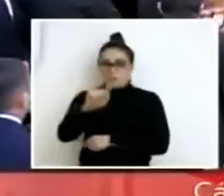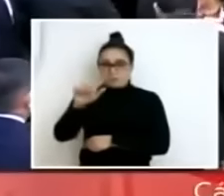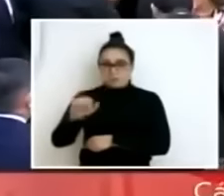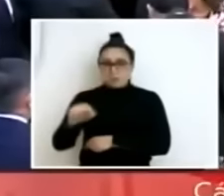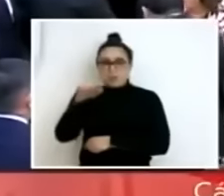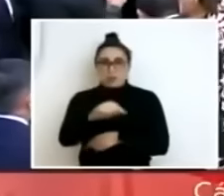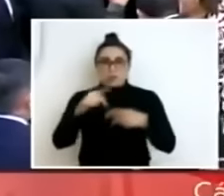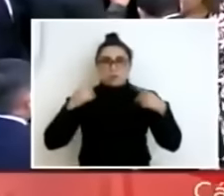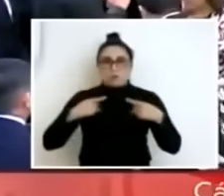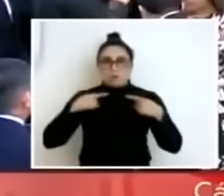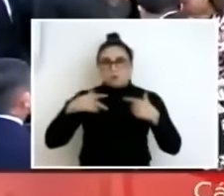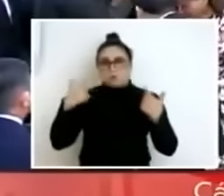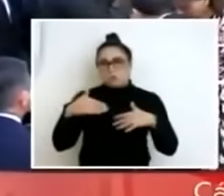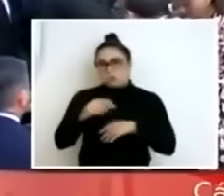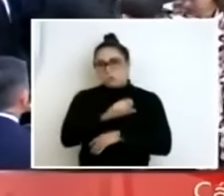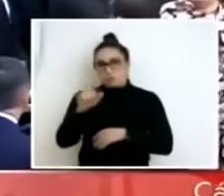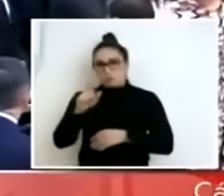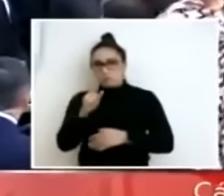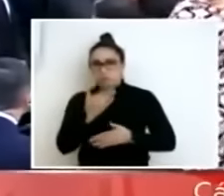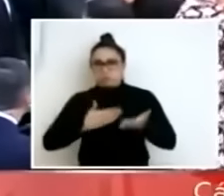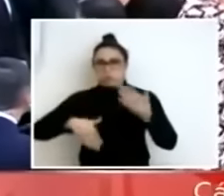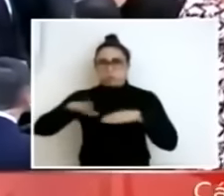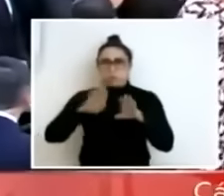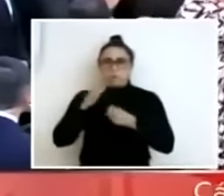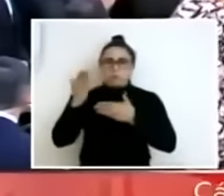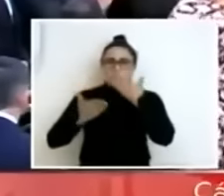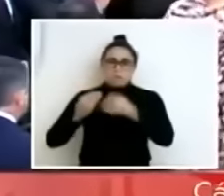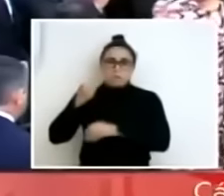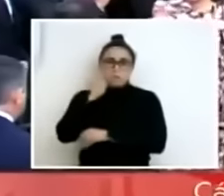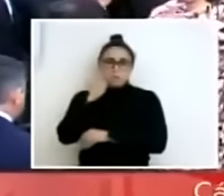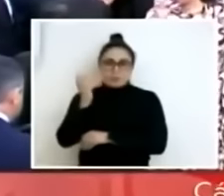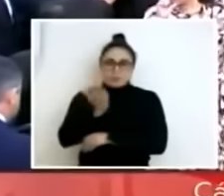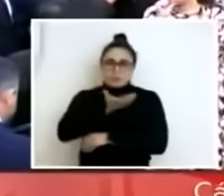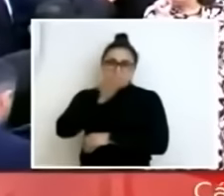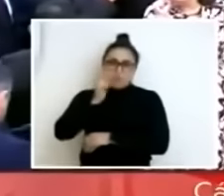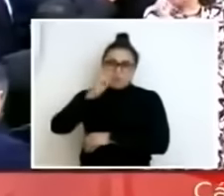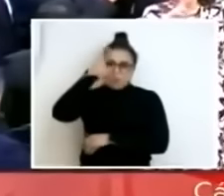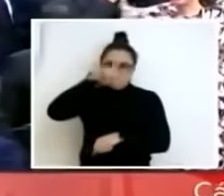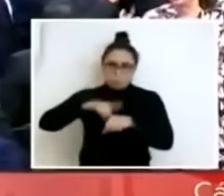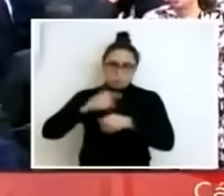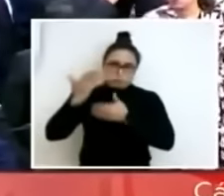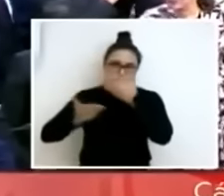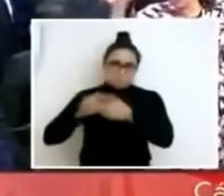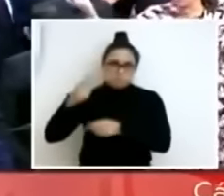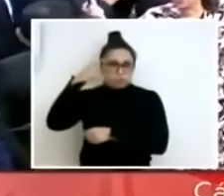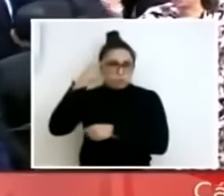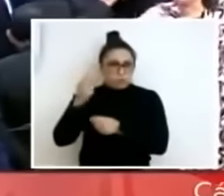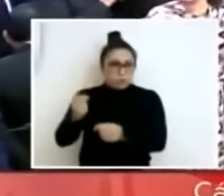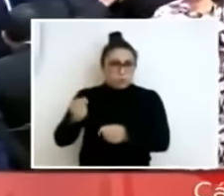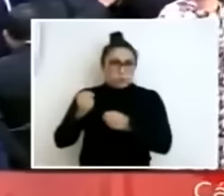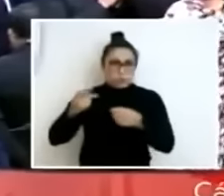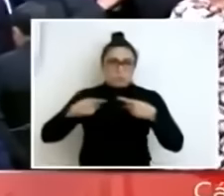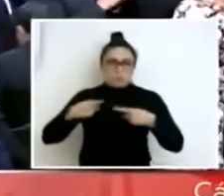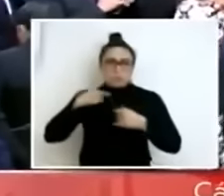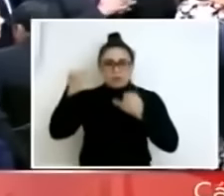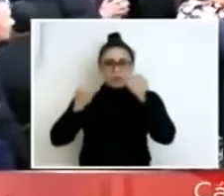jurista eminente agudo culto y profundamente conservador y